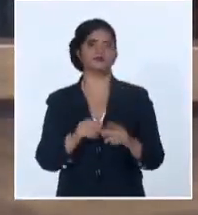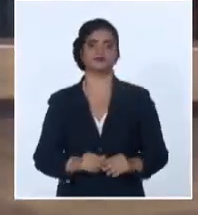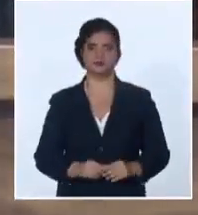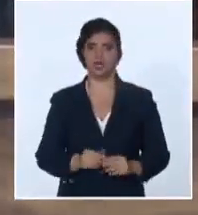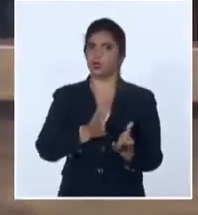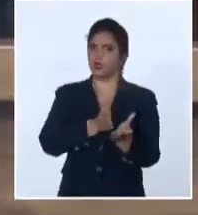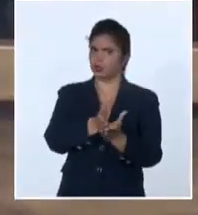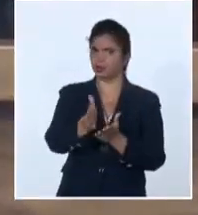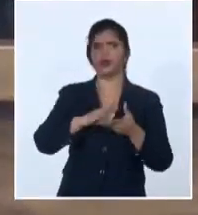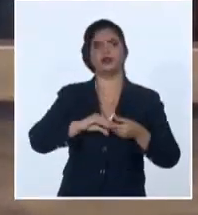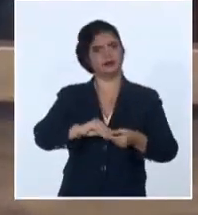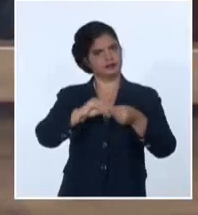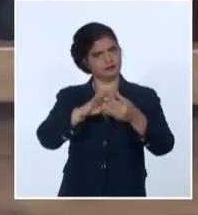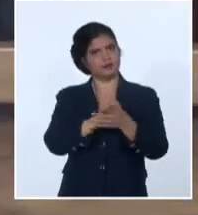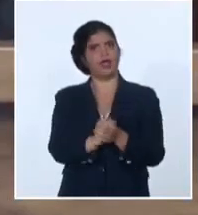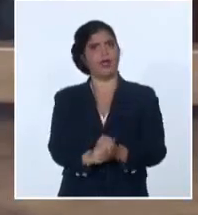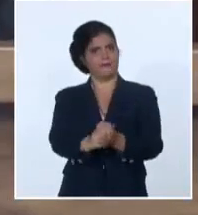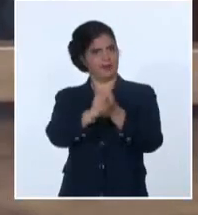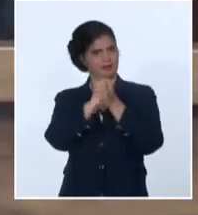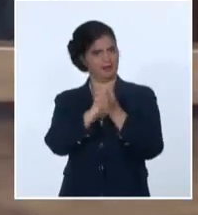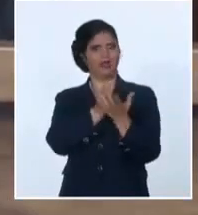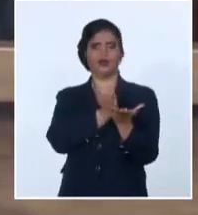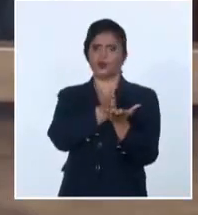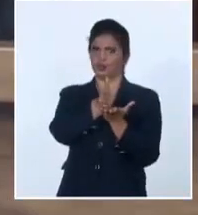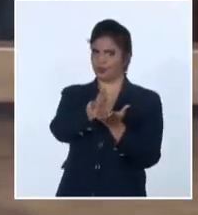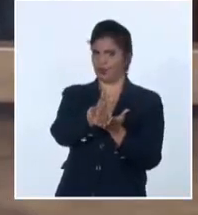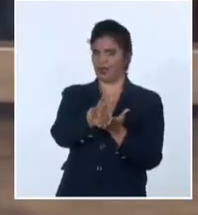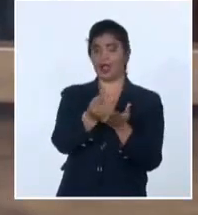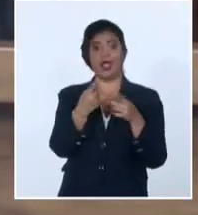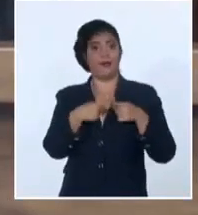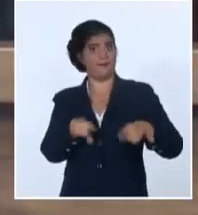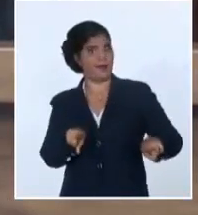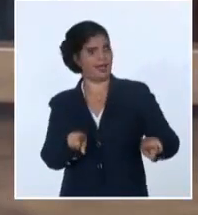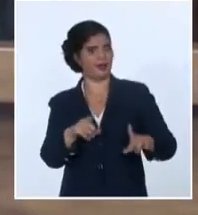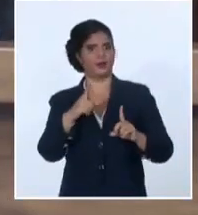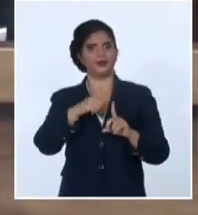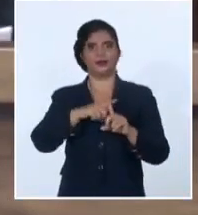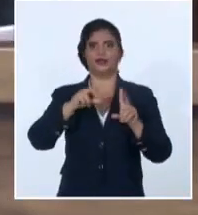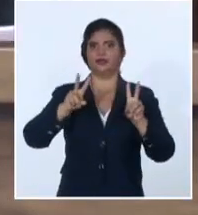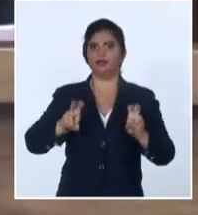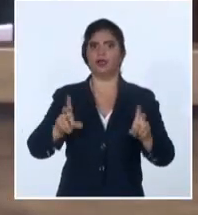de nuestras relaciones, como también